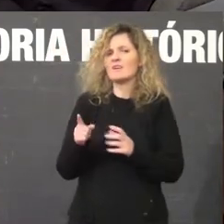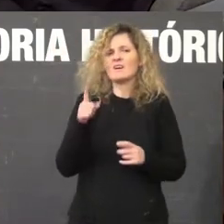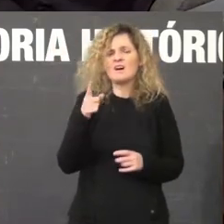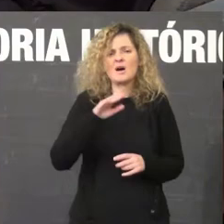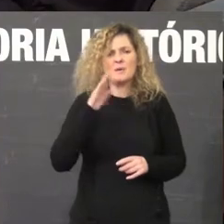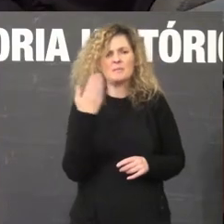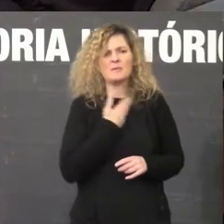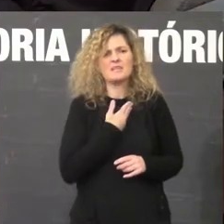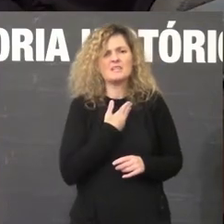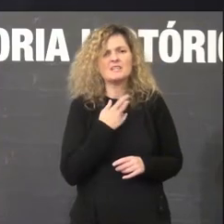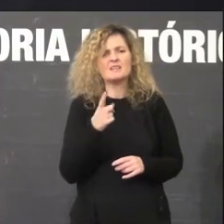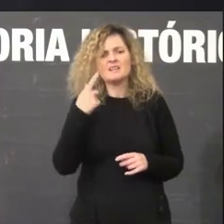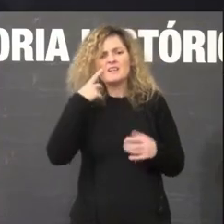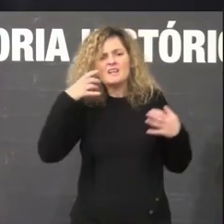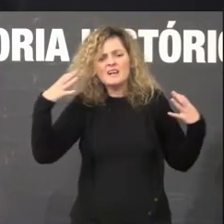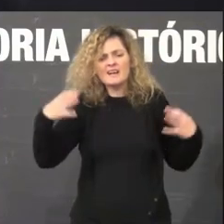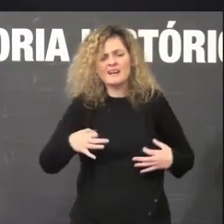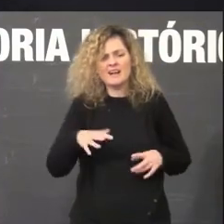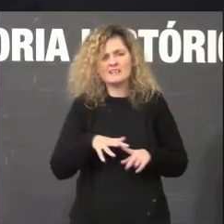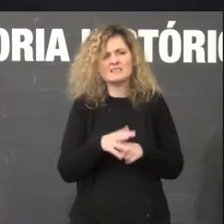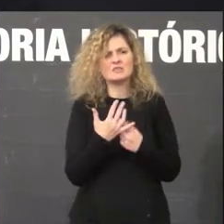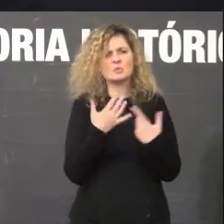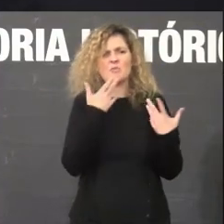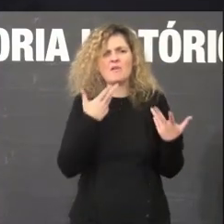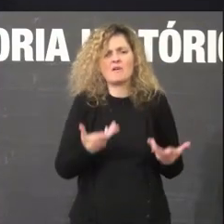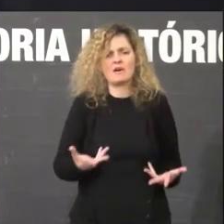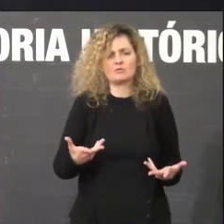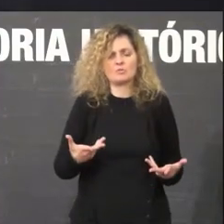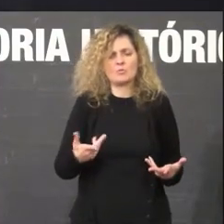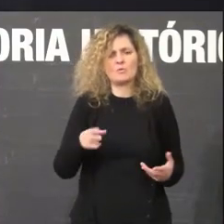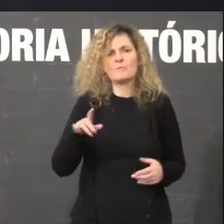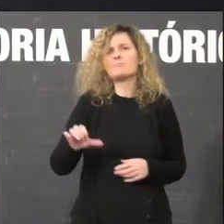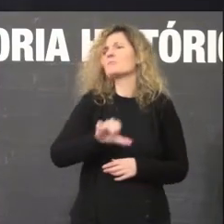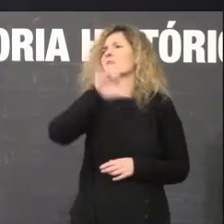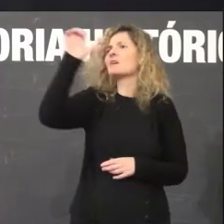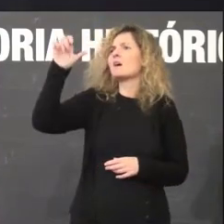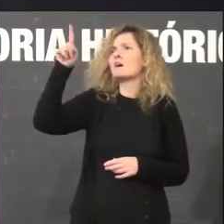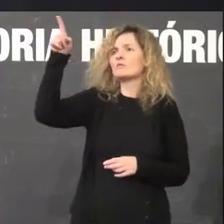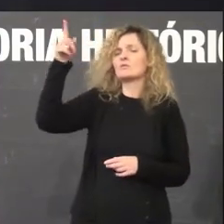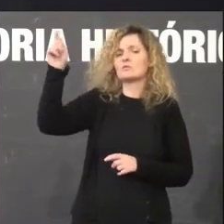victimismo, é ser realista do que está sucedendo aquí. A Unión Europea,